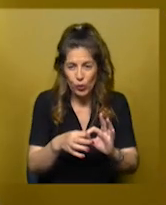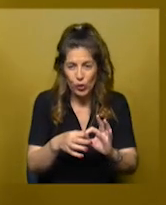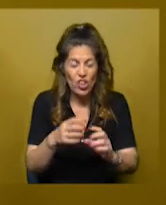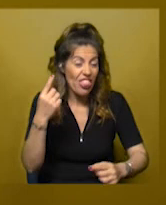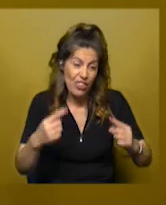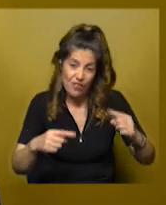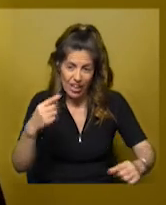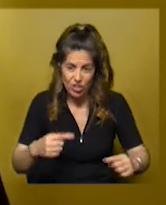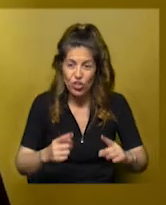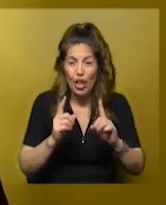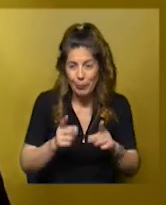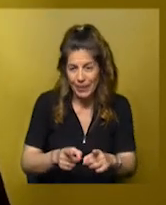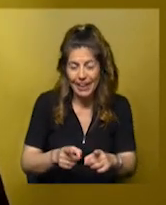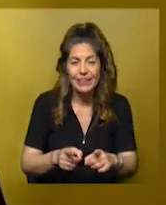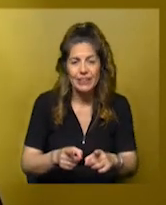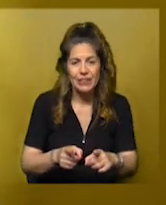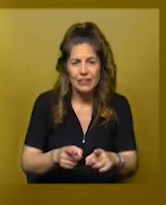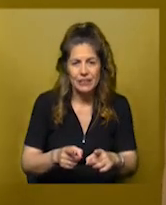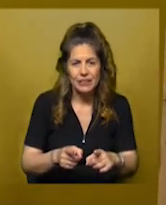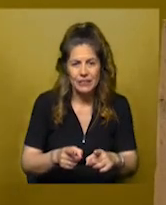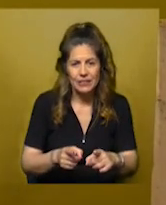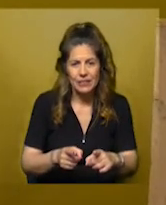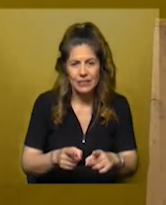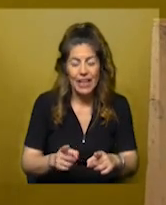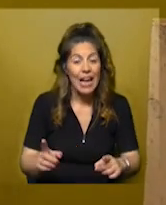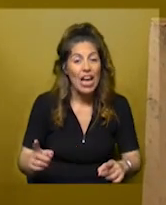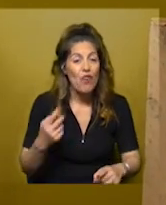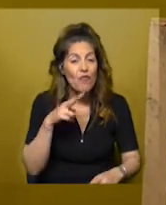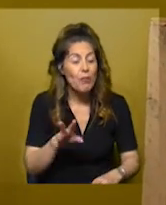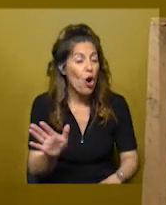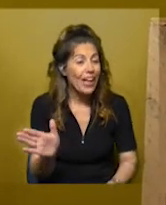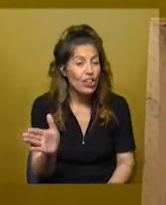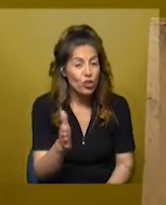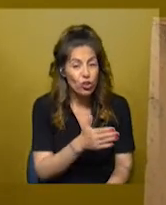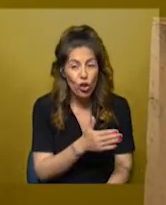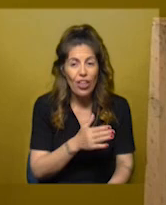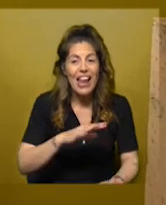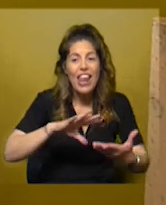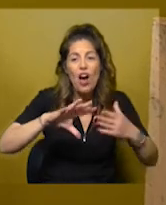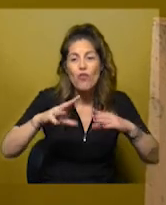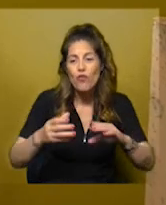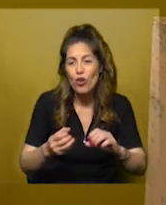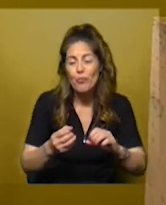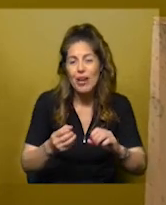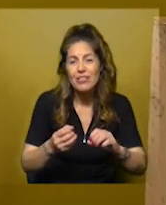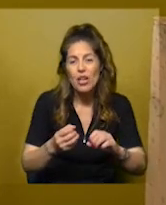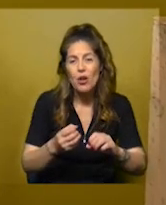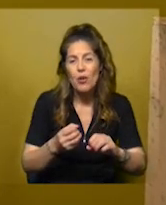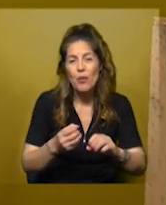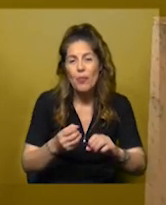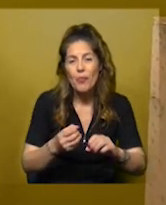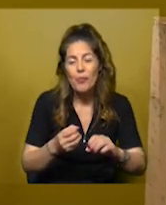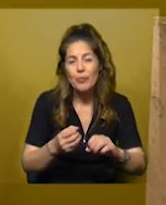diversos este y y encontramos que en todos los las formas digamos Por decirlo de alguna manera